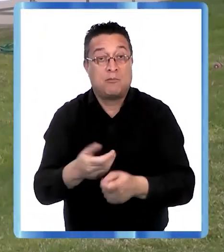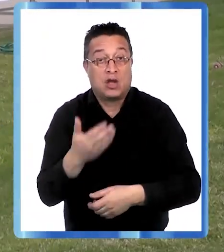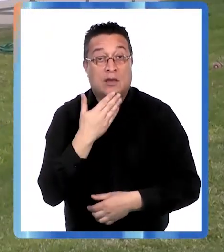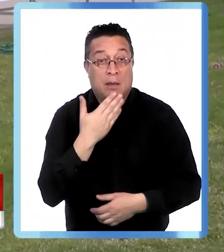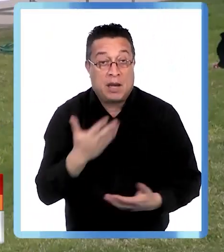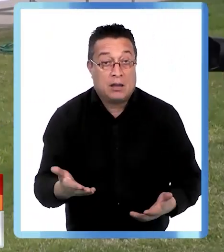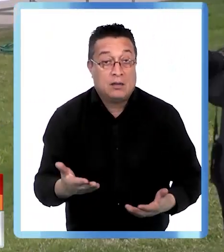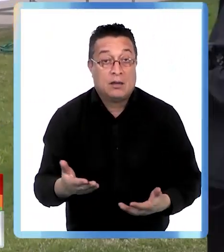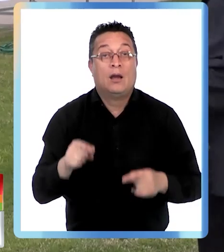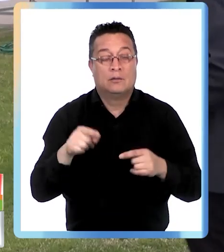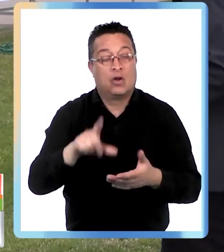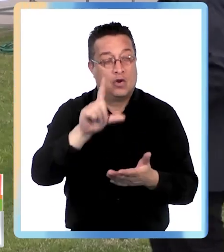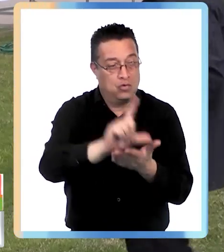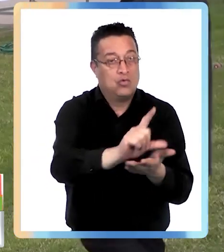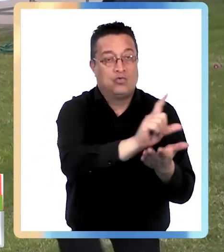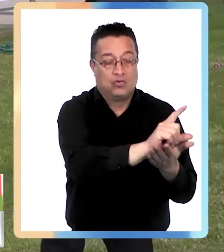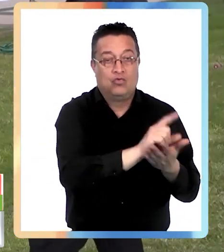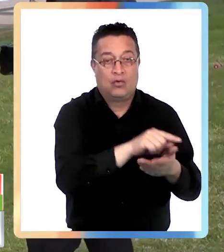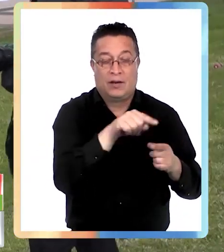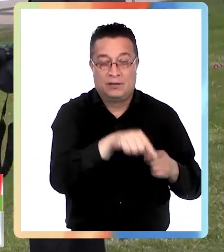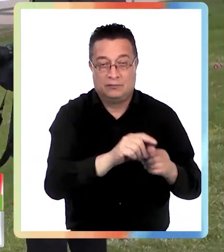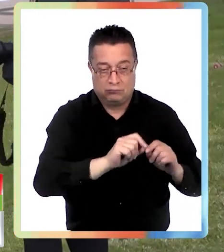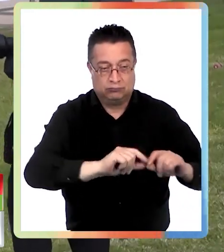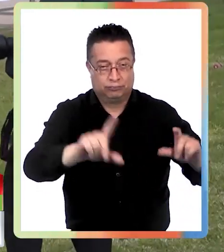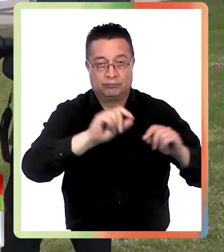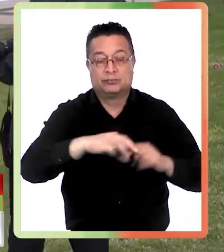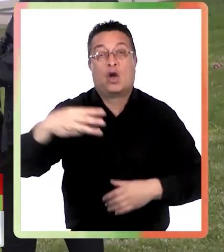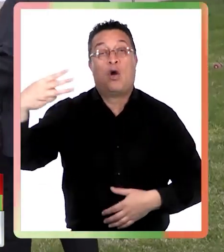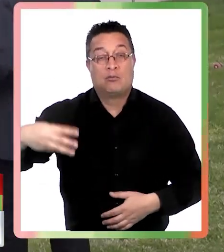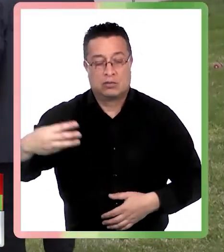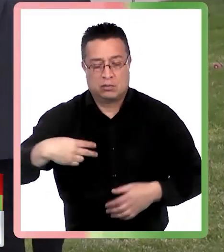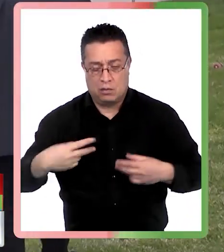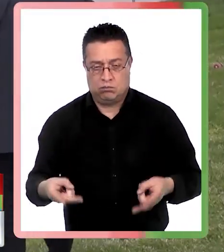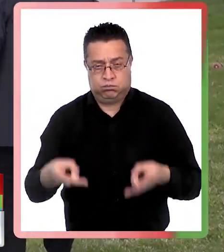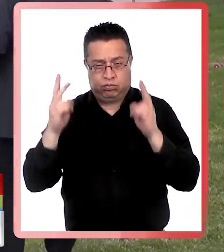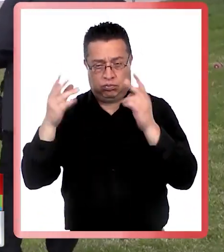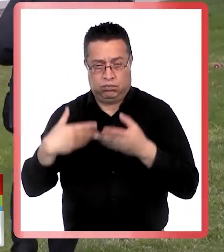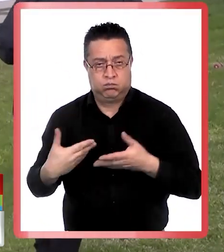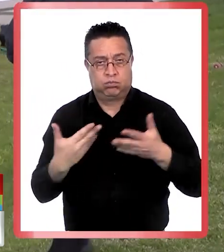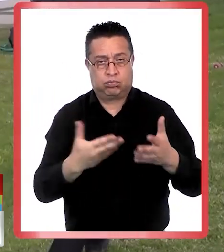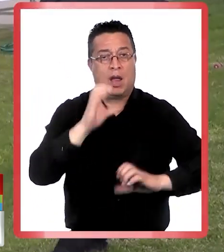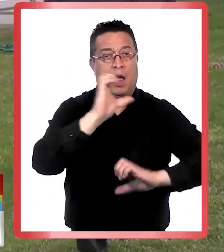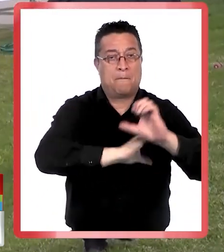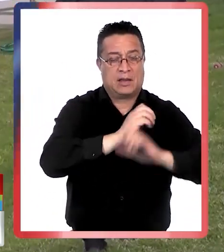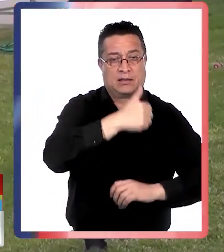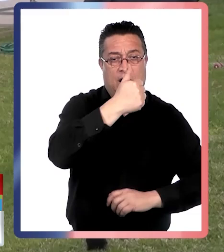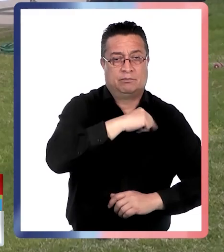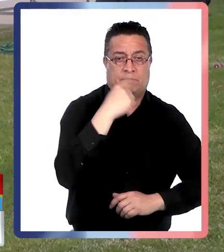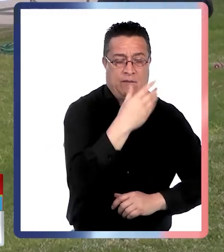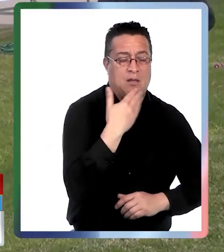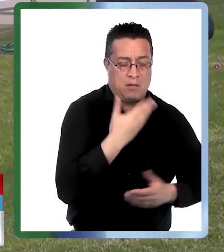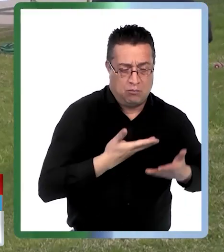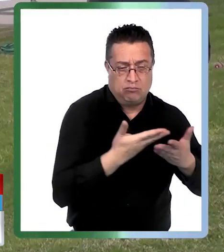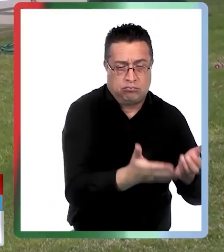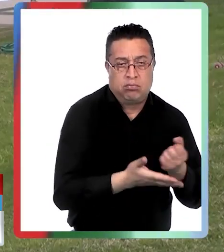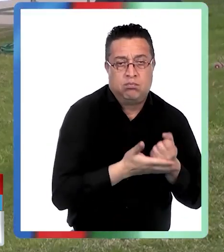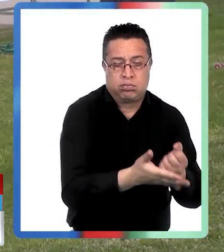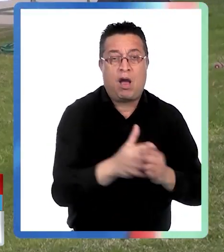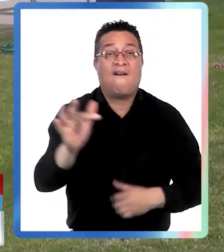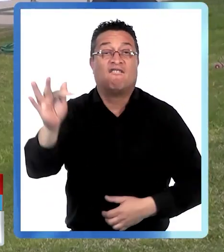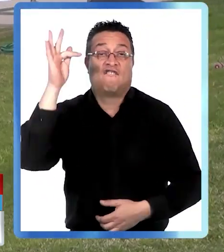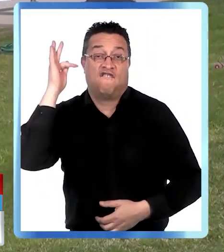generen Estos espacios eh que el municipio esté a disposición que la empresa privada esté a disposición que la